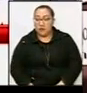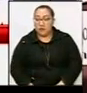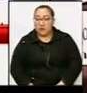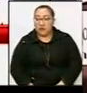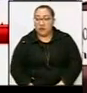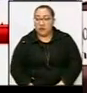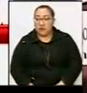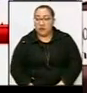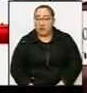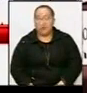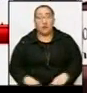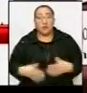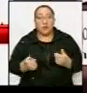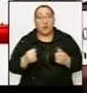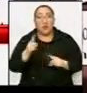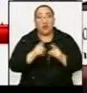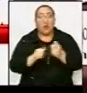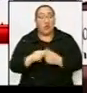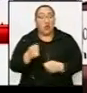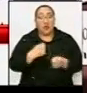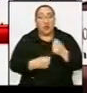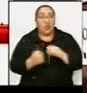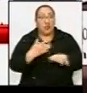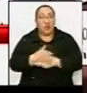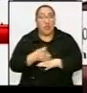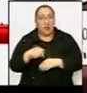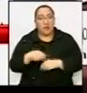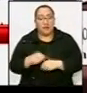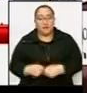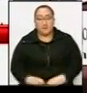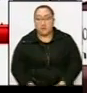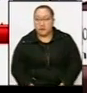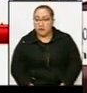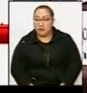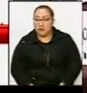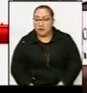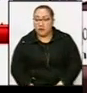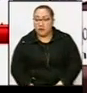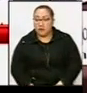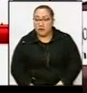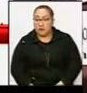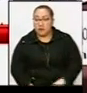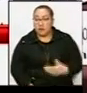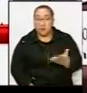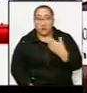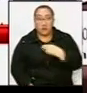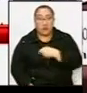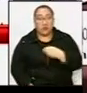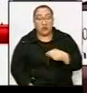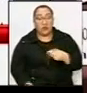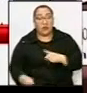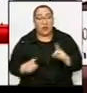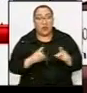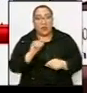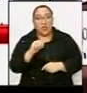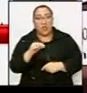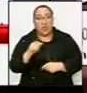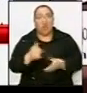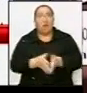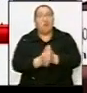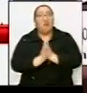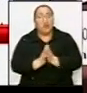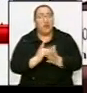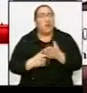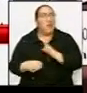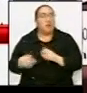figura mucho en el tema de los mercados que ingresan acá ese producto. Pero si yo le pido a nuestro director de INIA, por favor, ¿qué